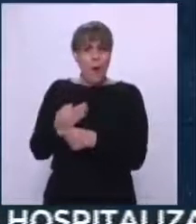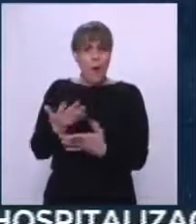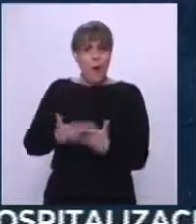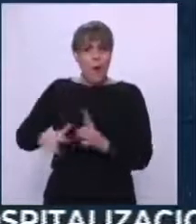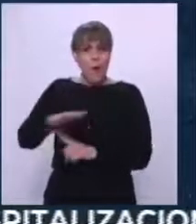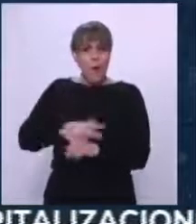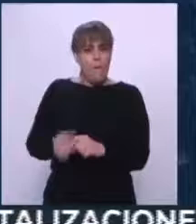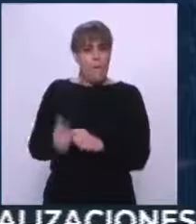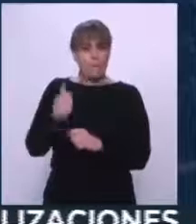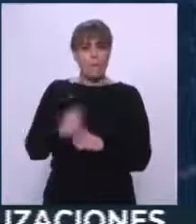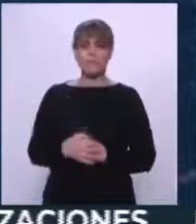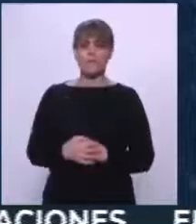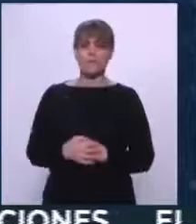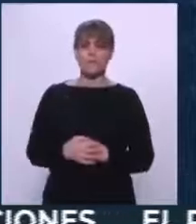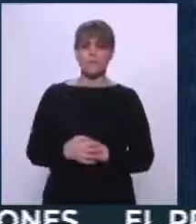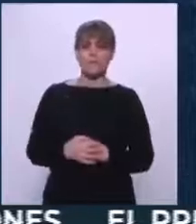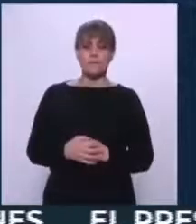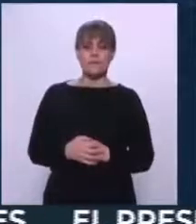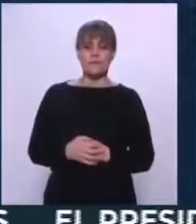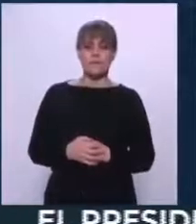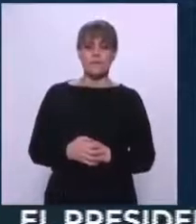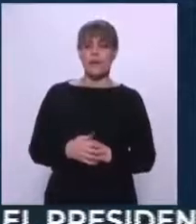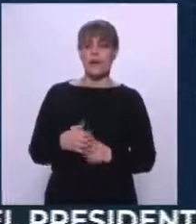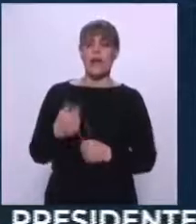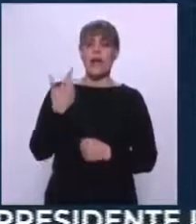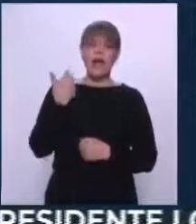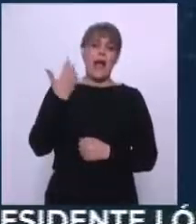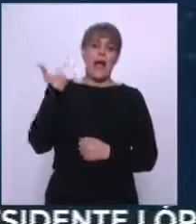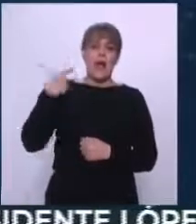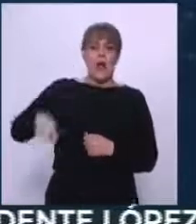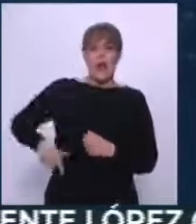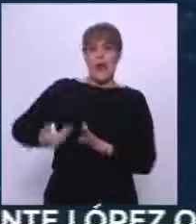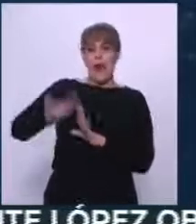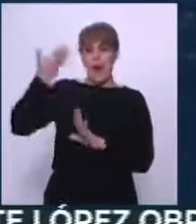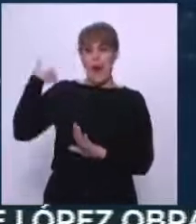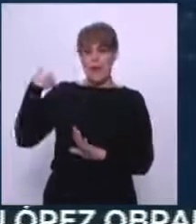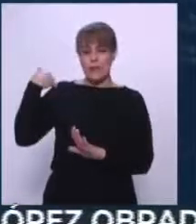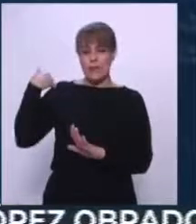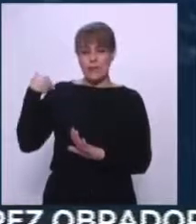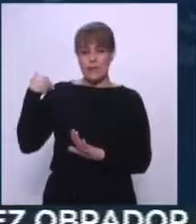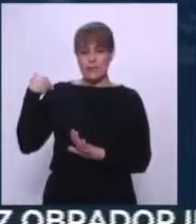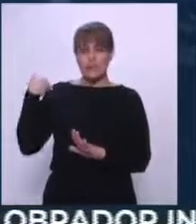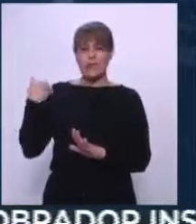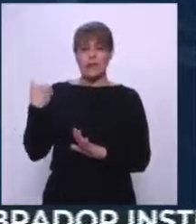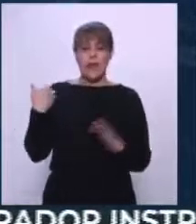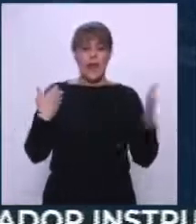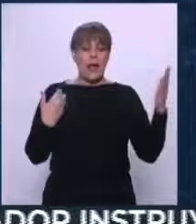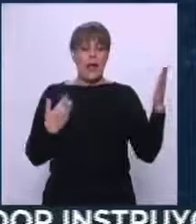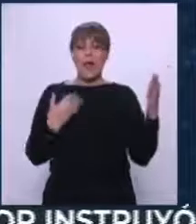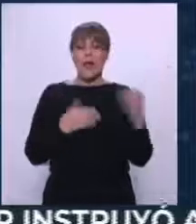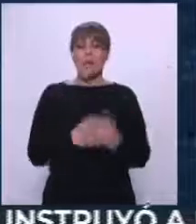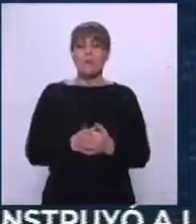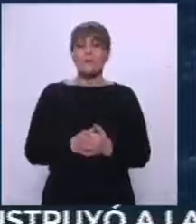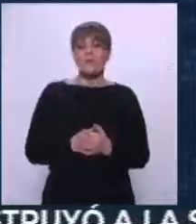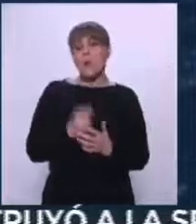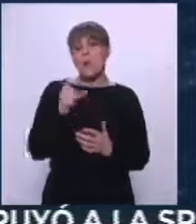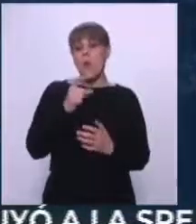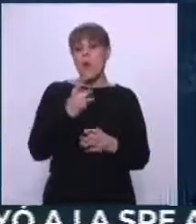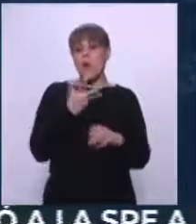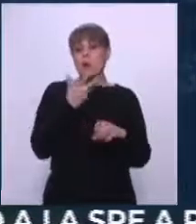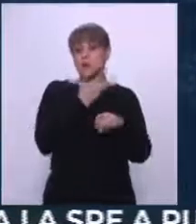cabeza de las Fuerzas Armadas en el sexenio pasado, cuando llega a los Estados Unidos y supuestamente con